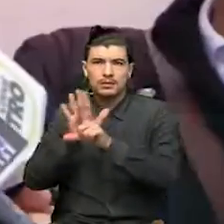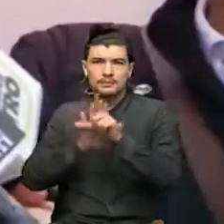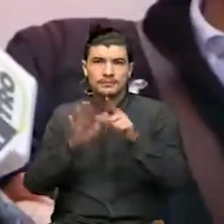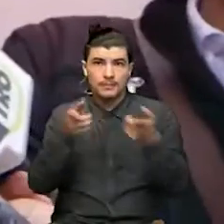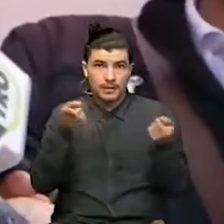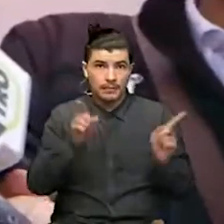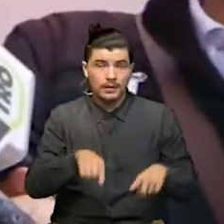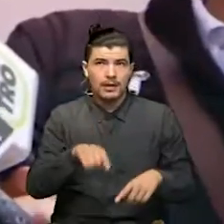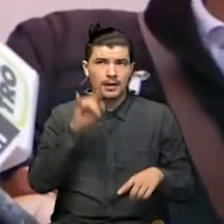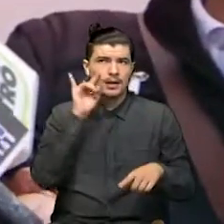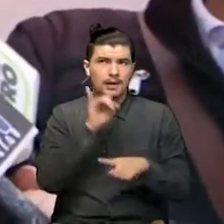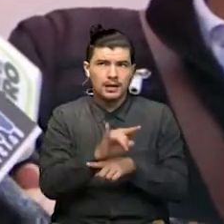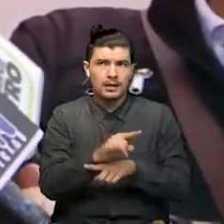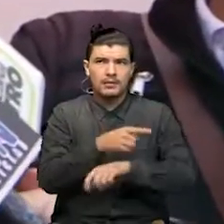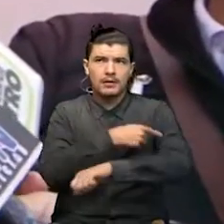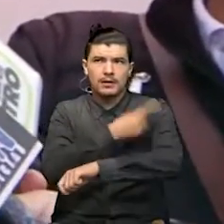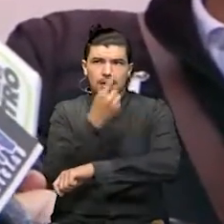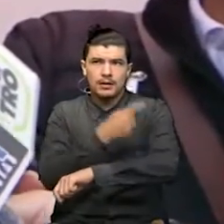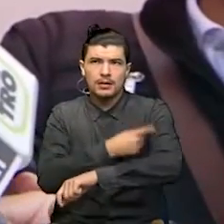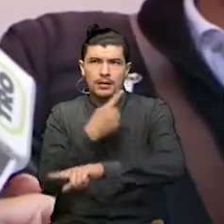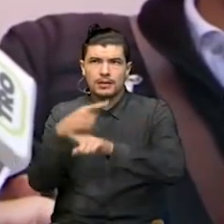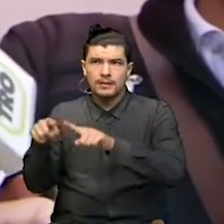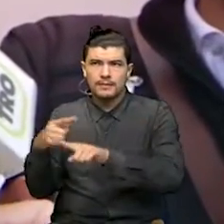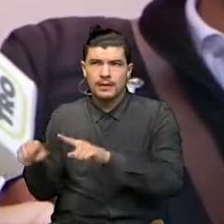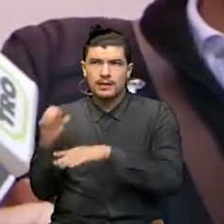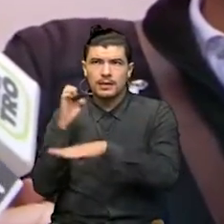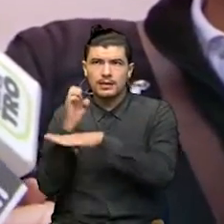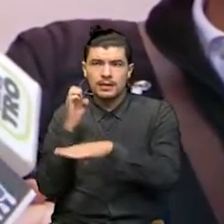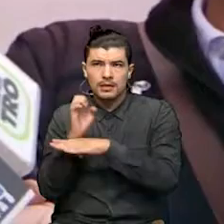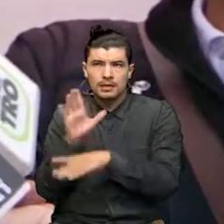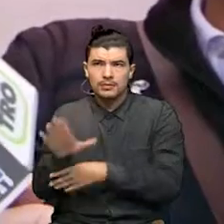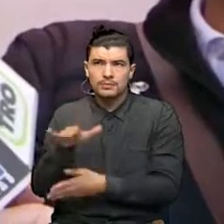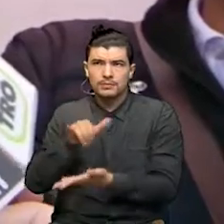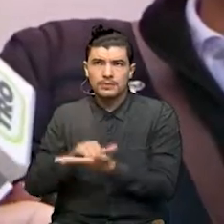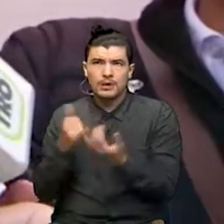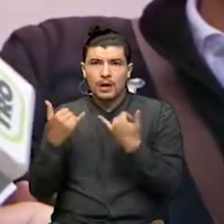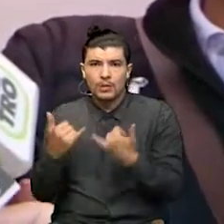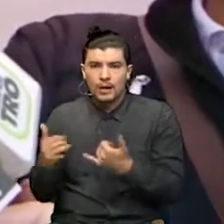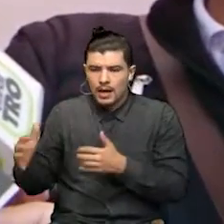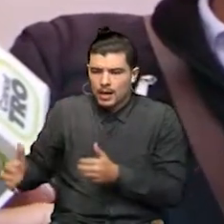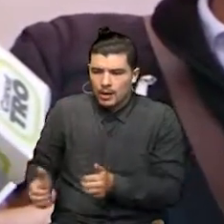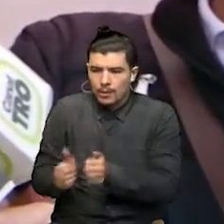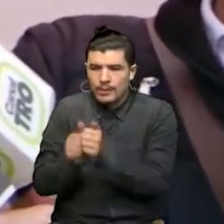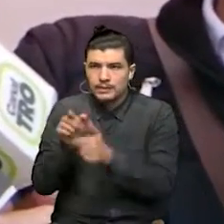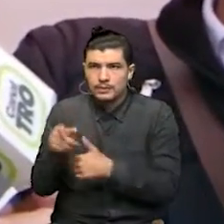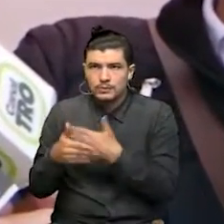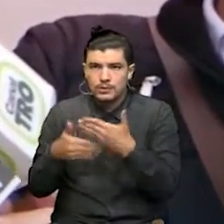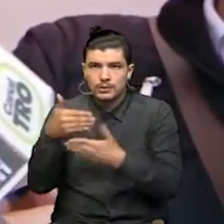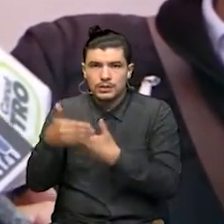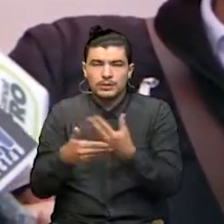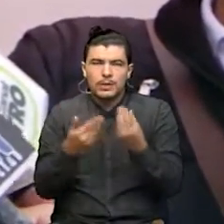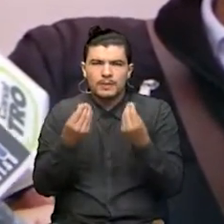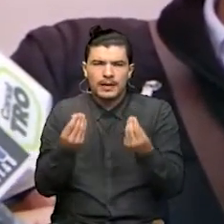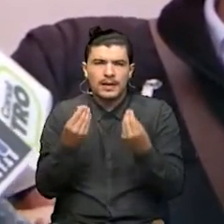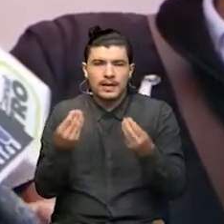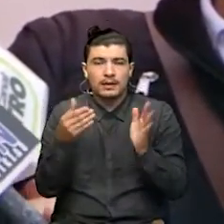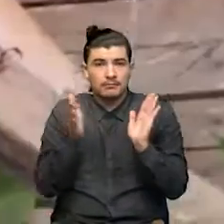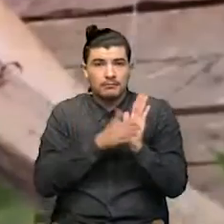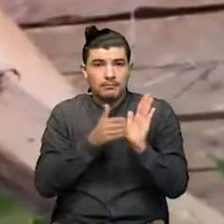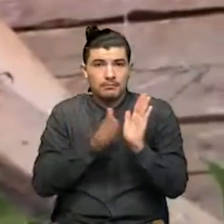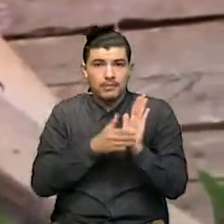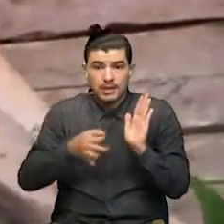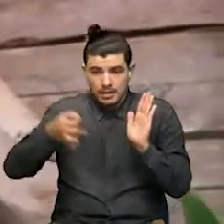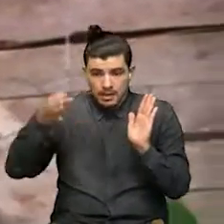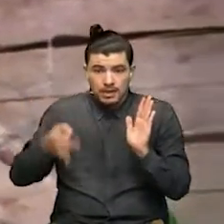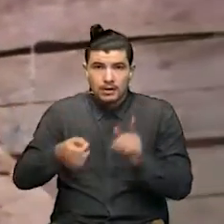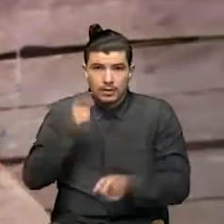Personería, Procuraduría, entre otras entidades, pues hacen el acompañamiento para que evidencien que efectivamente lo